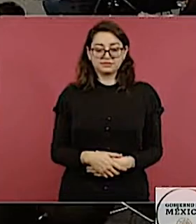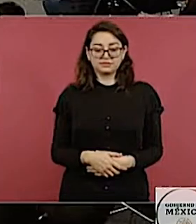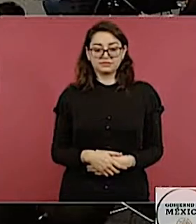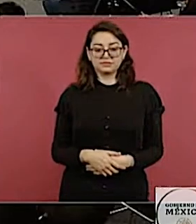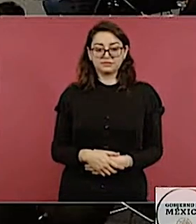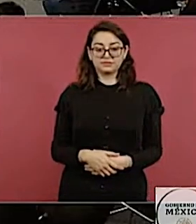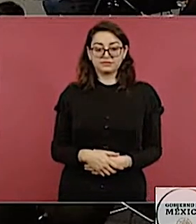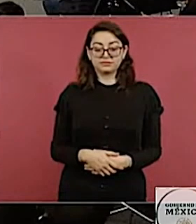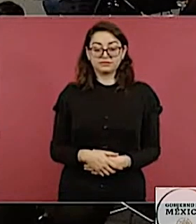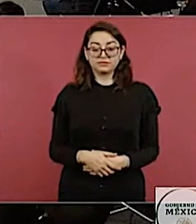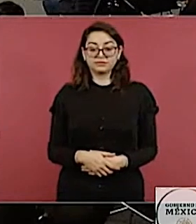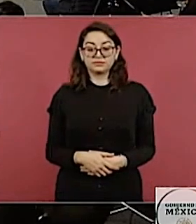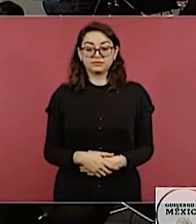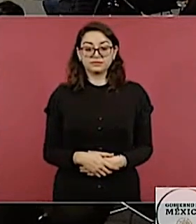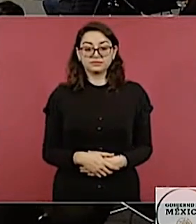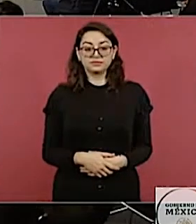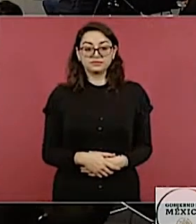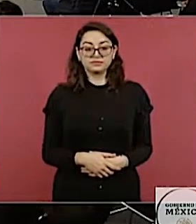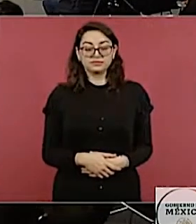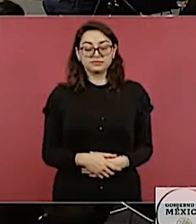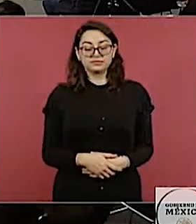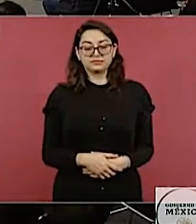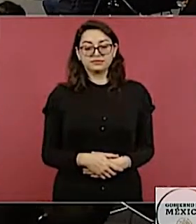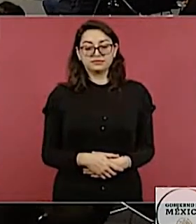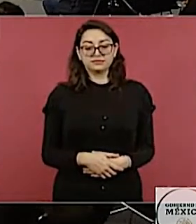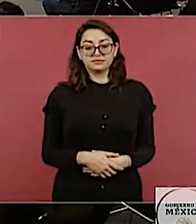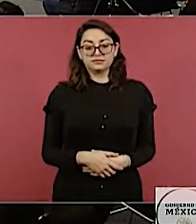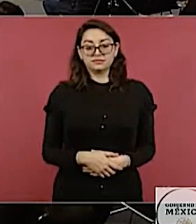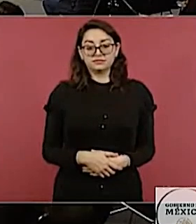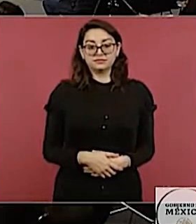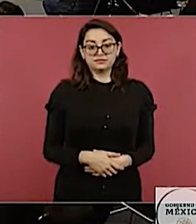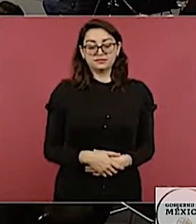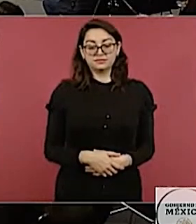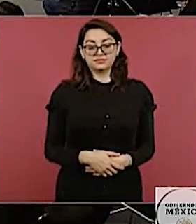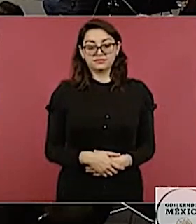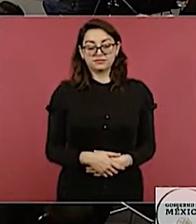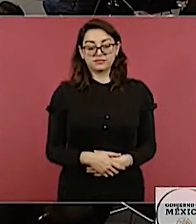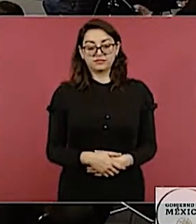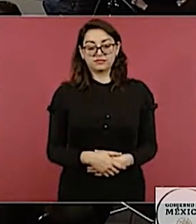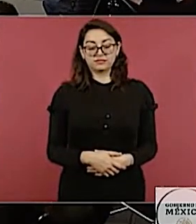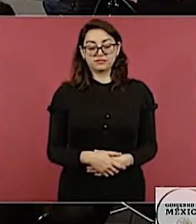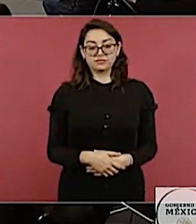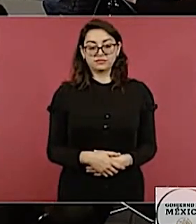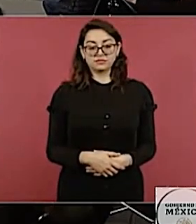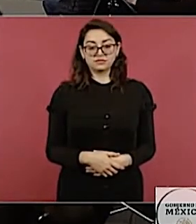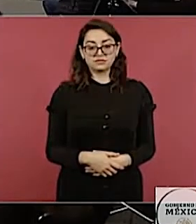foto Es que esto es como las clases